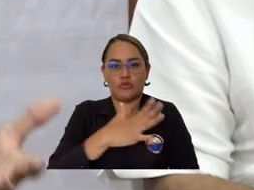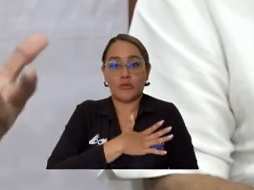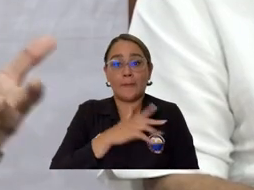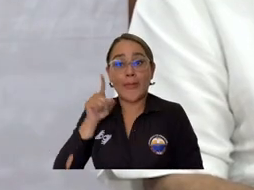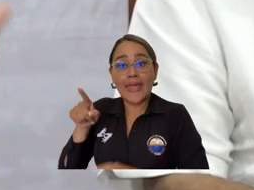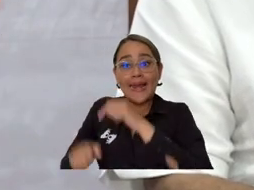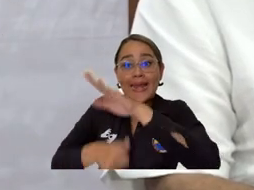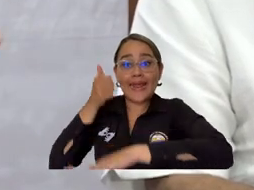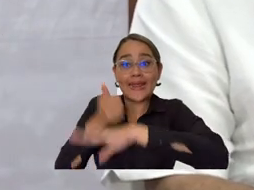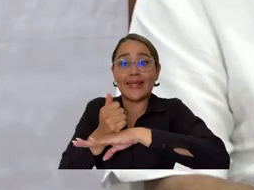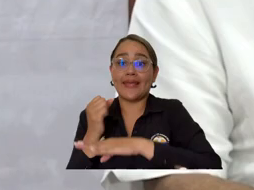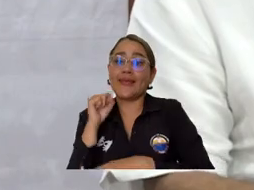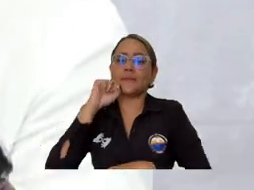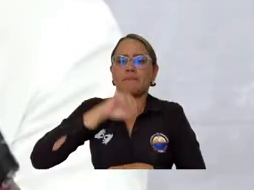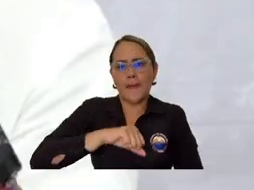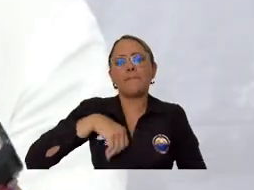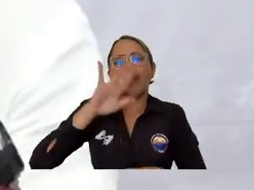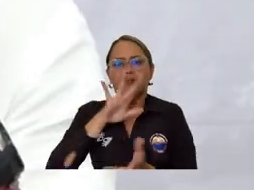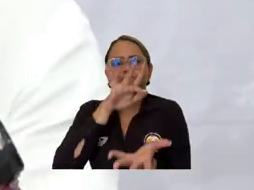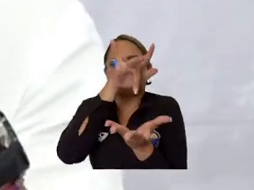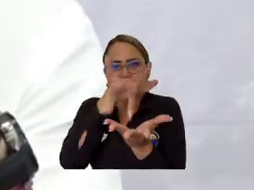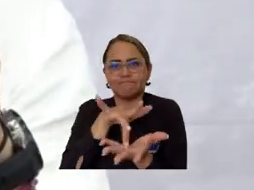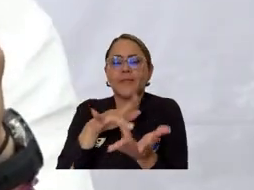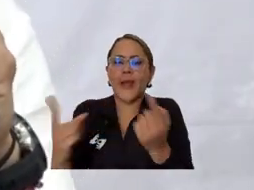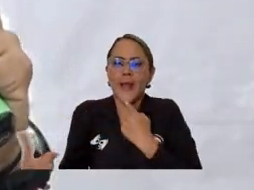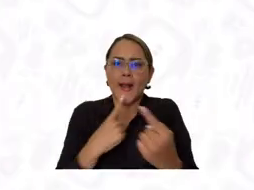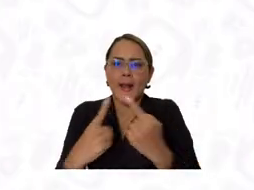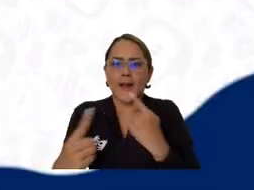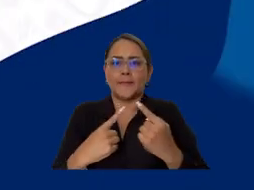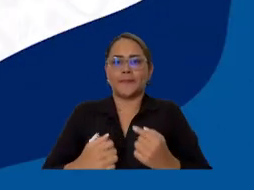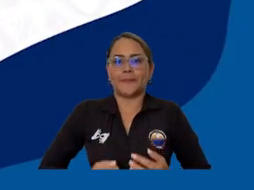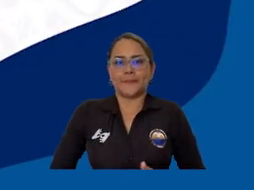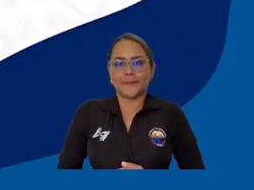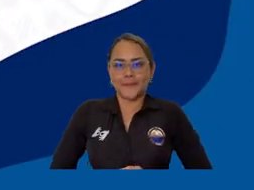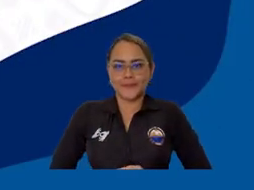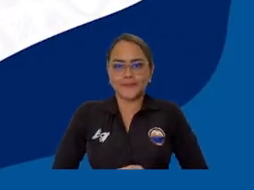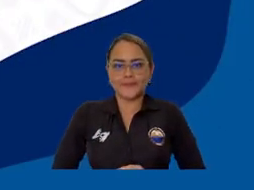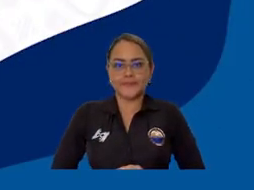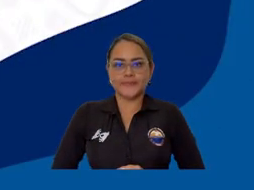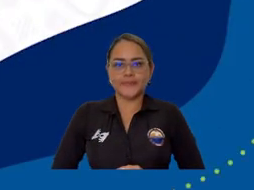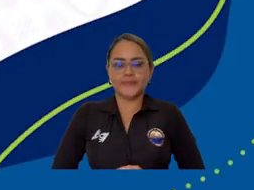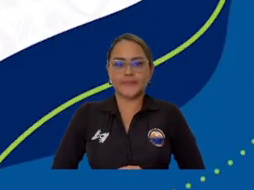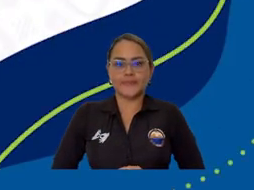el rector Pablo Vera Salazar participó como panelista.